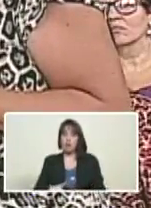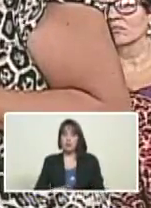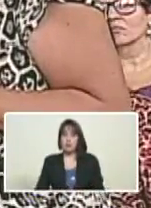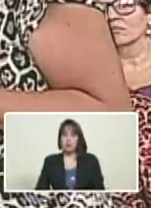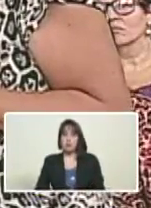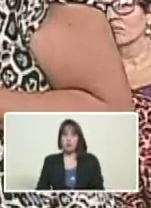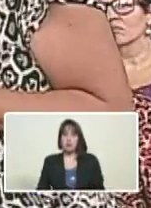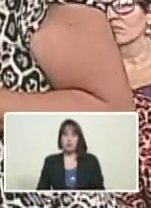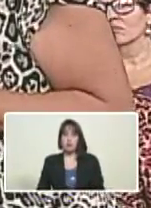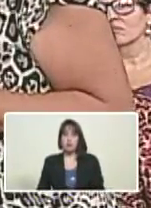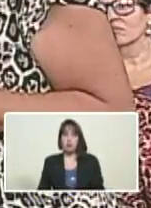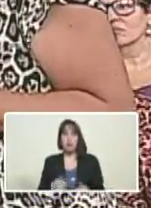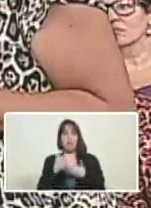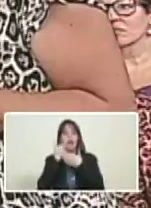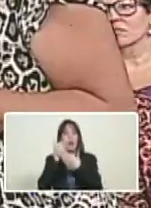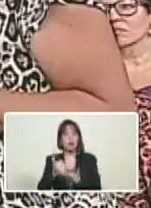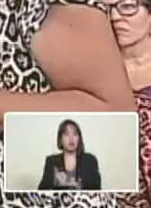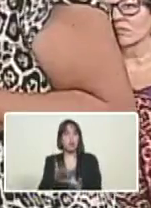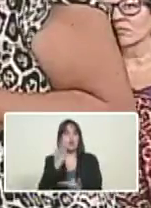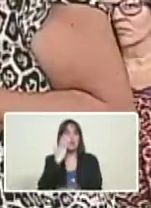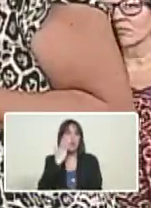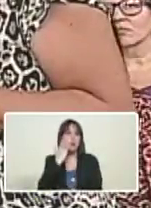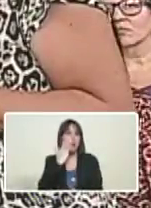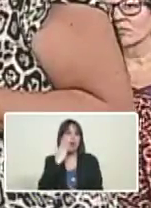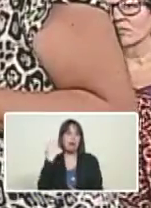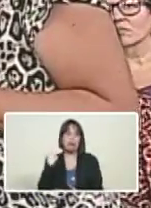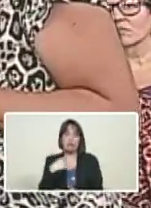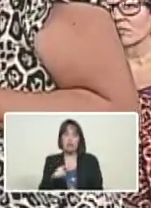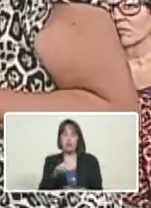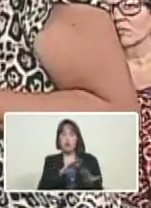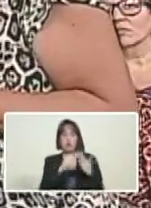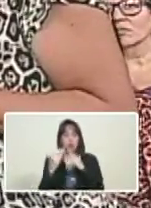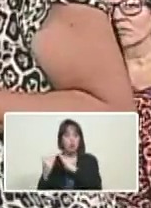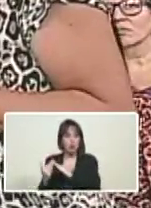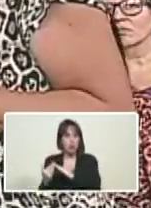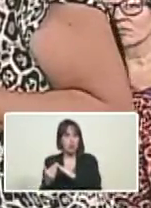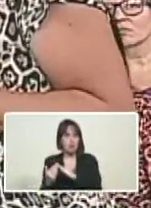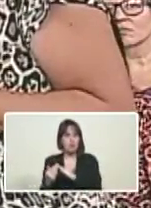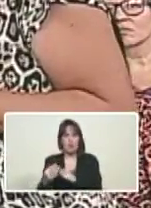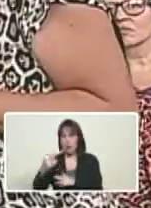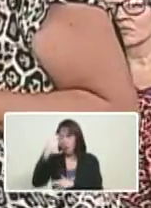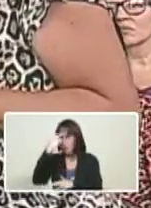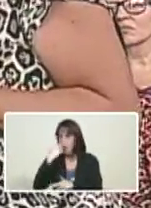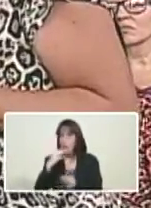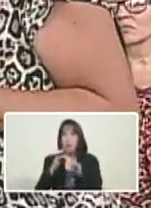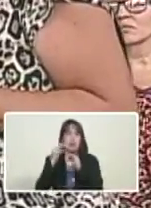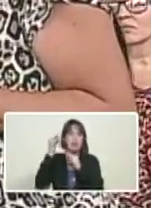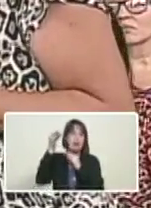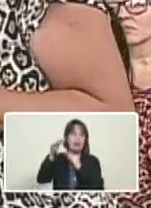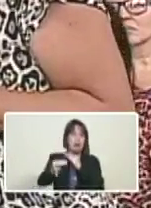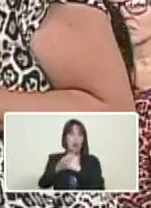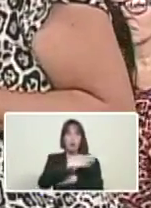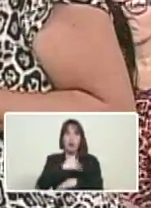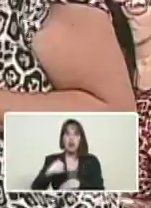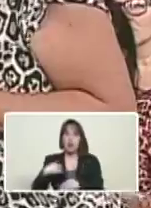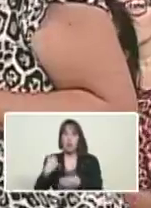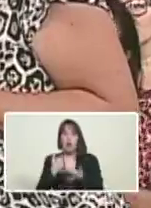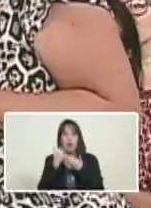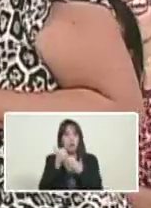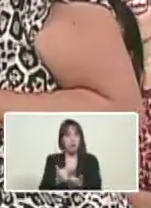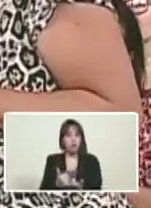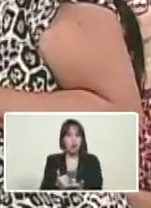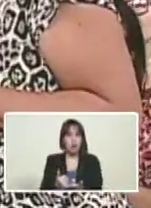presidente, para ayudar a esas madres que tenemos en esas comunidades, esas zonas rurales, presidente. Queremos la ayuda de parte de